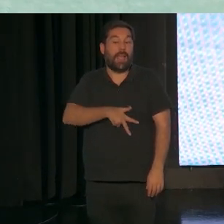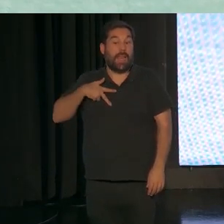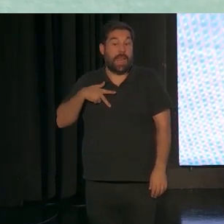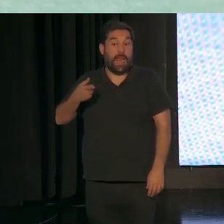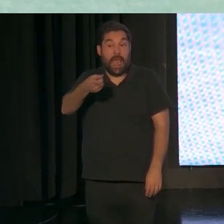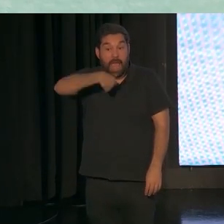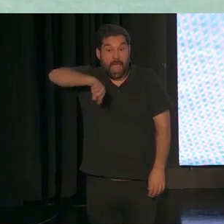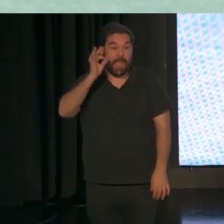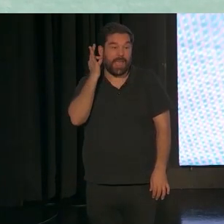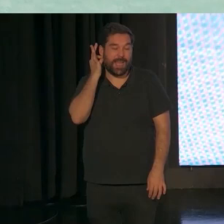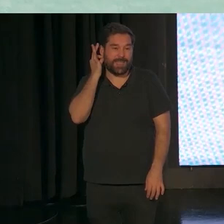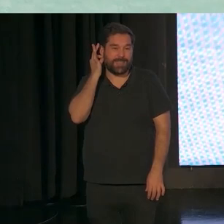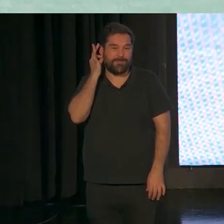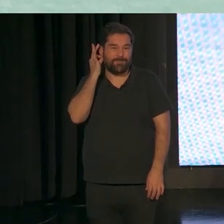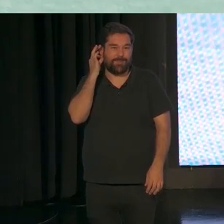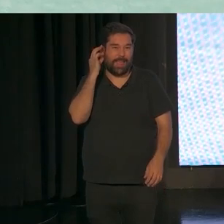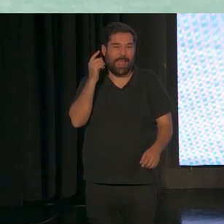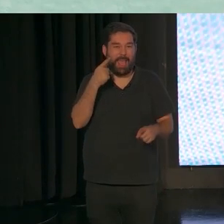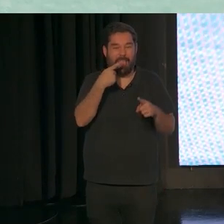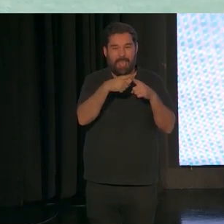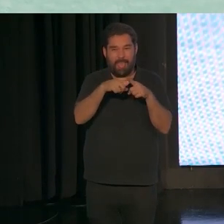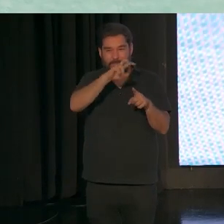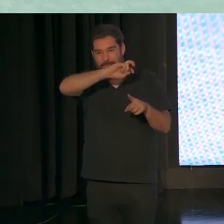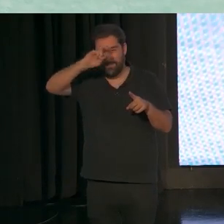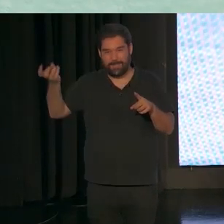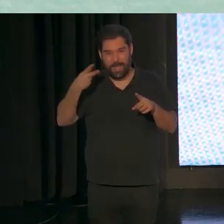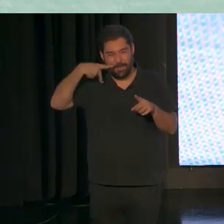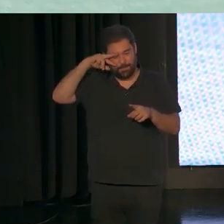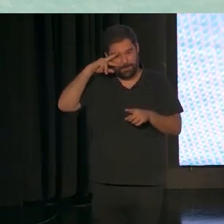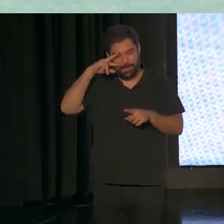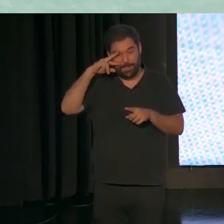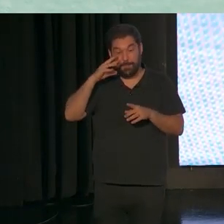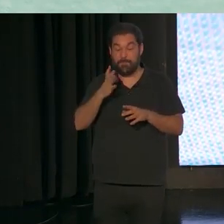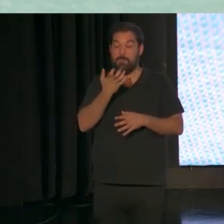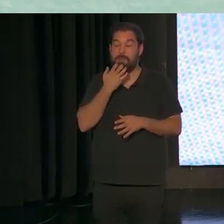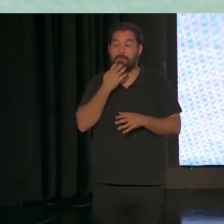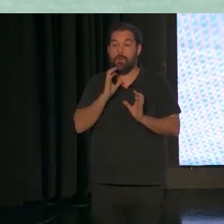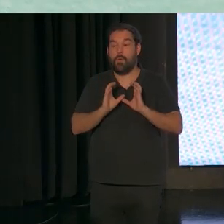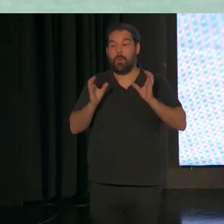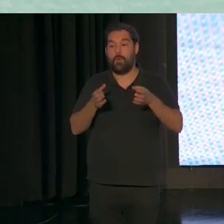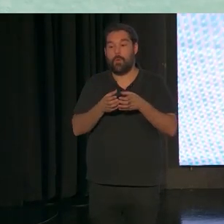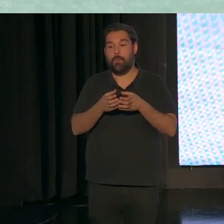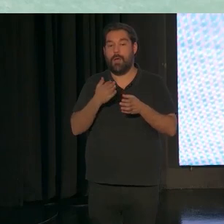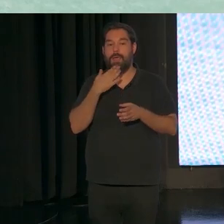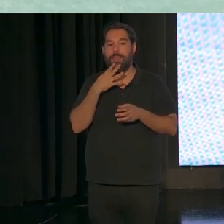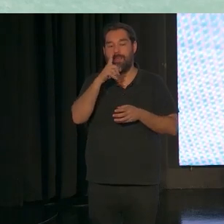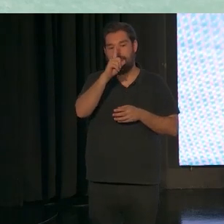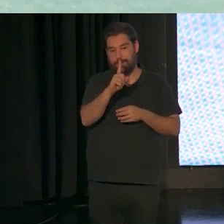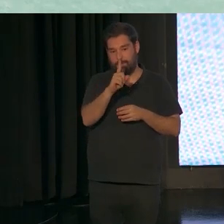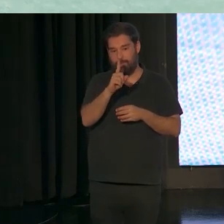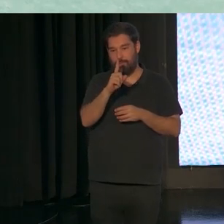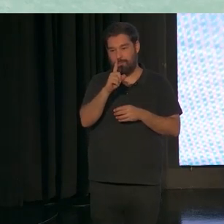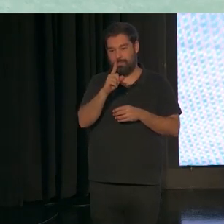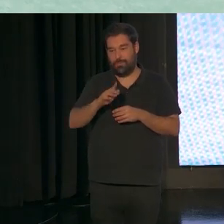en diversidad porque cuando tienen un grupo por ejemplo de un año entre el más pequeñito que entra con